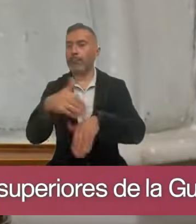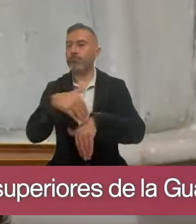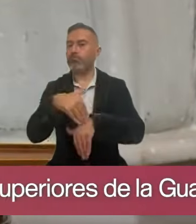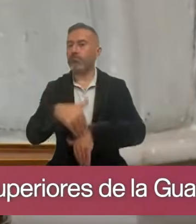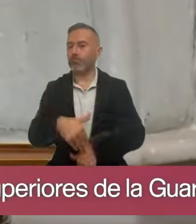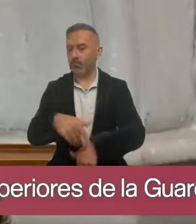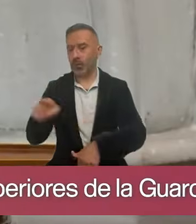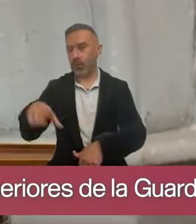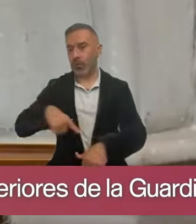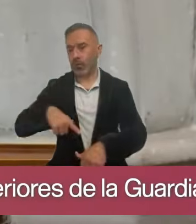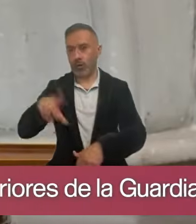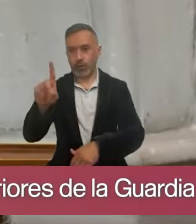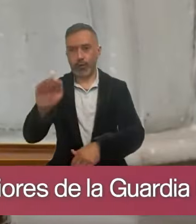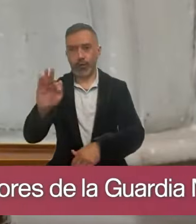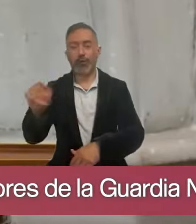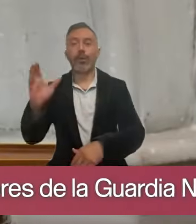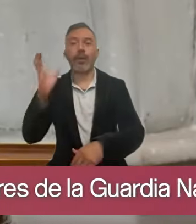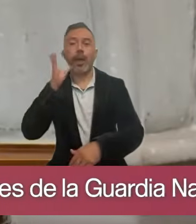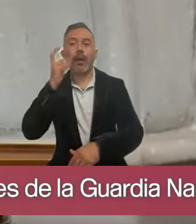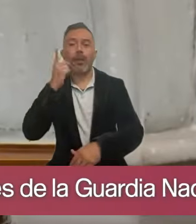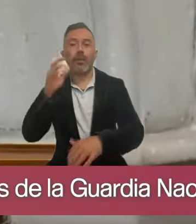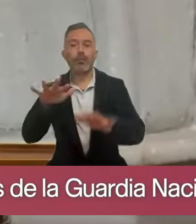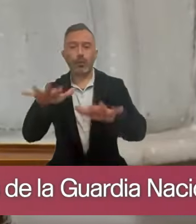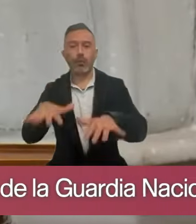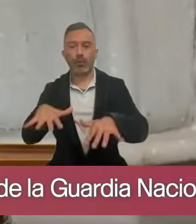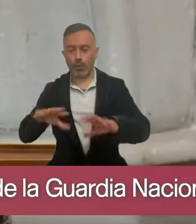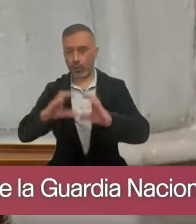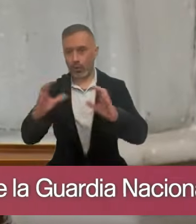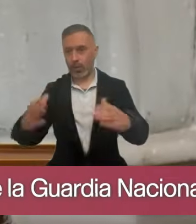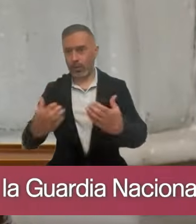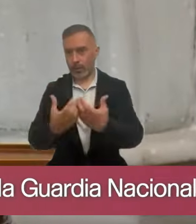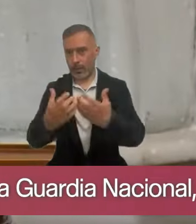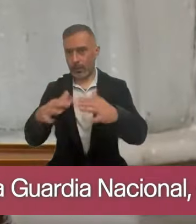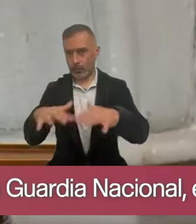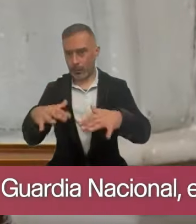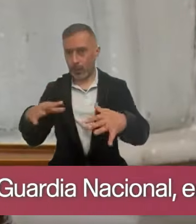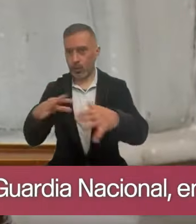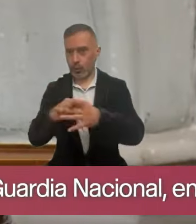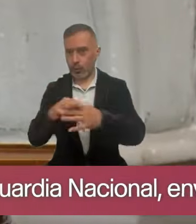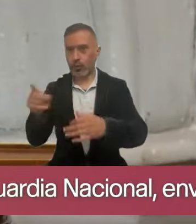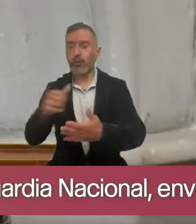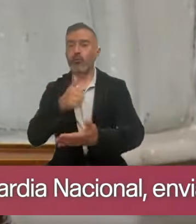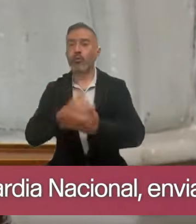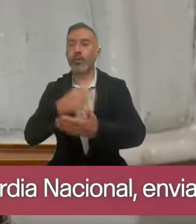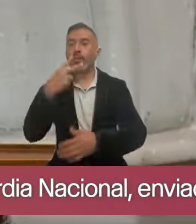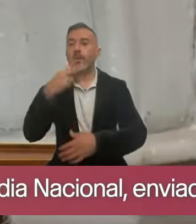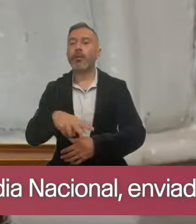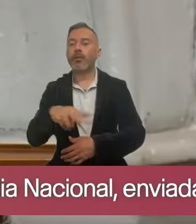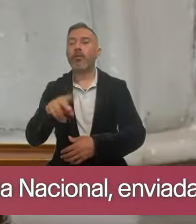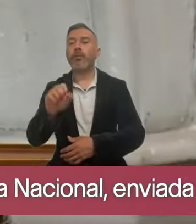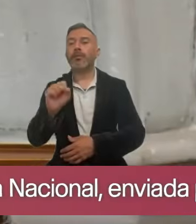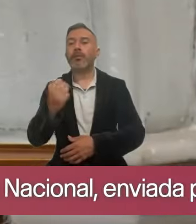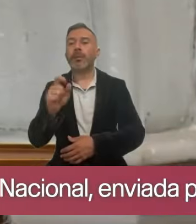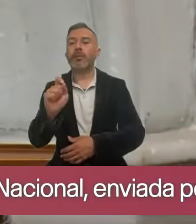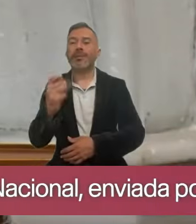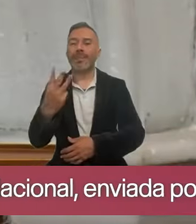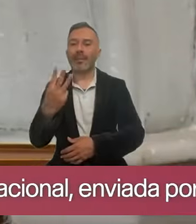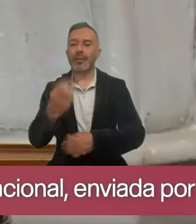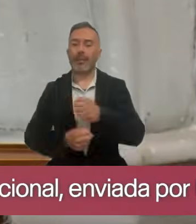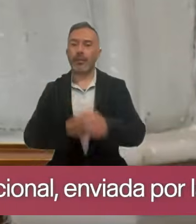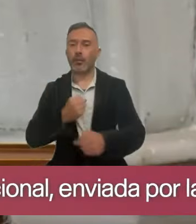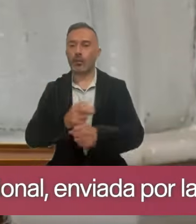Salón de Sesiones de la Cámara de Diputados del Honorable Congreso de la Unión, Ciudad de México, a 23 de septiembre del